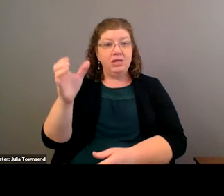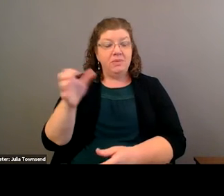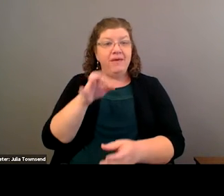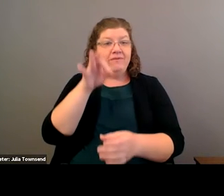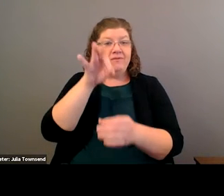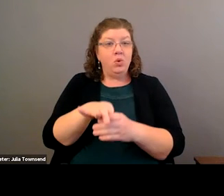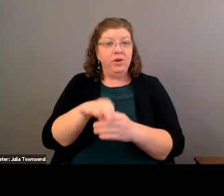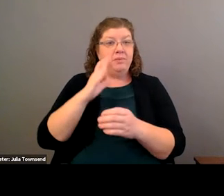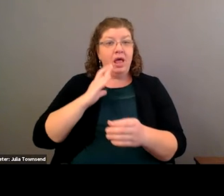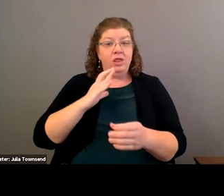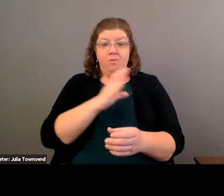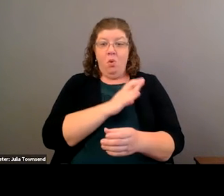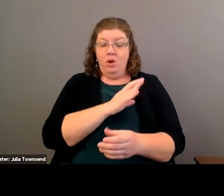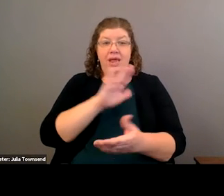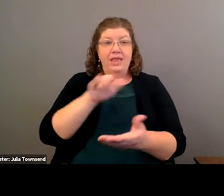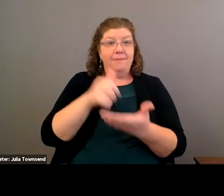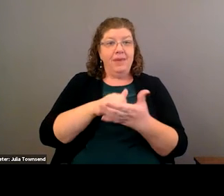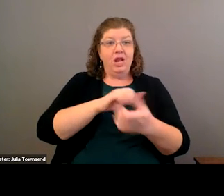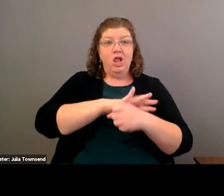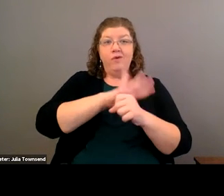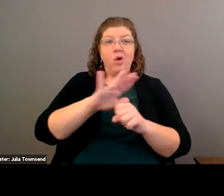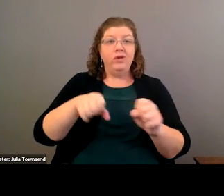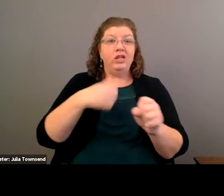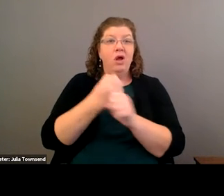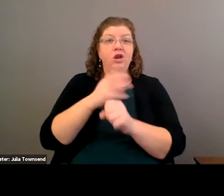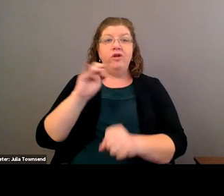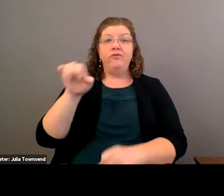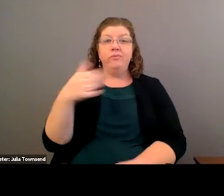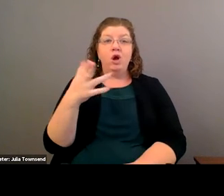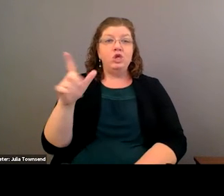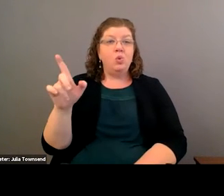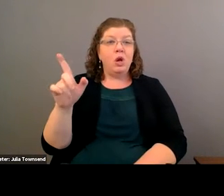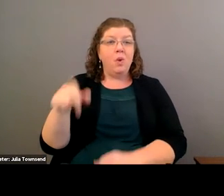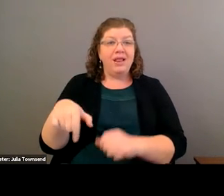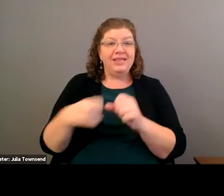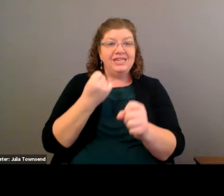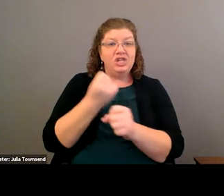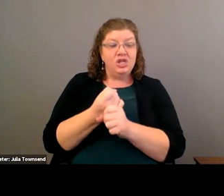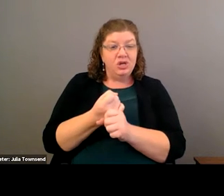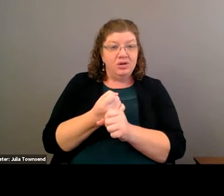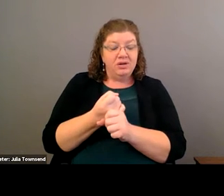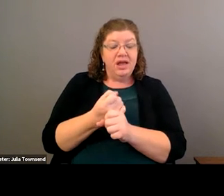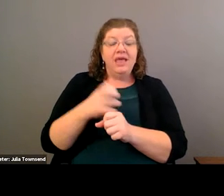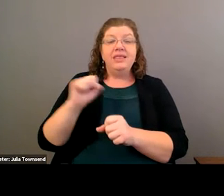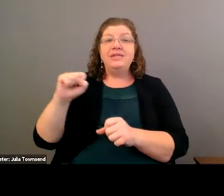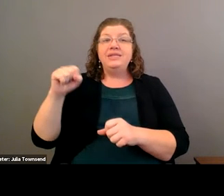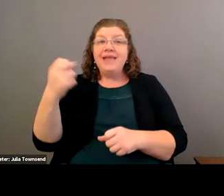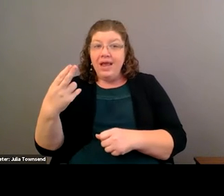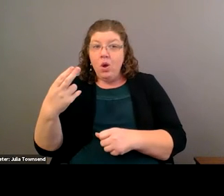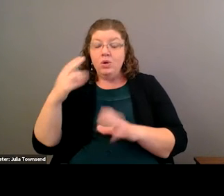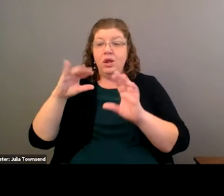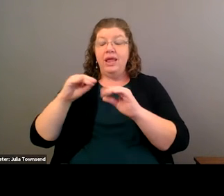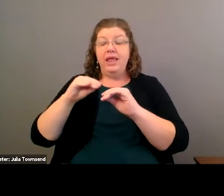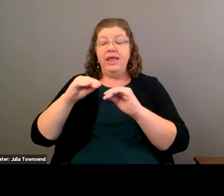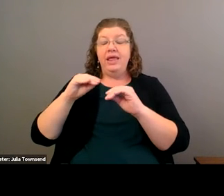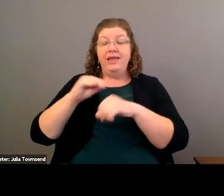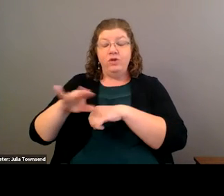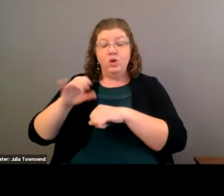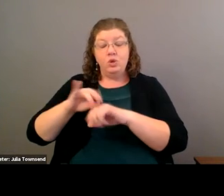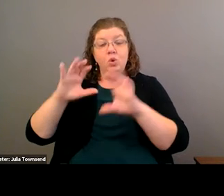un concepto y luego se llegó a una votación por los miembros del consejo el año pasado durante